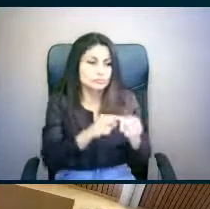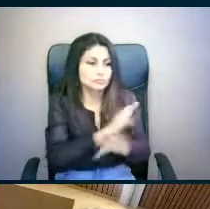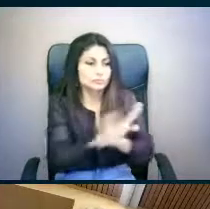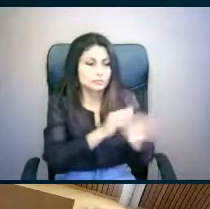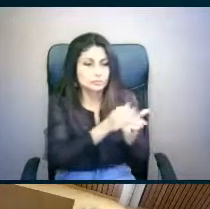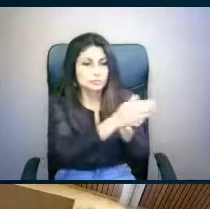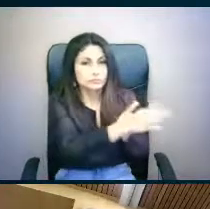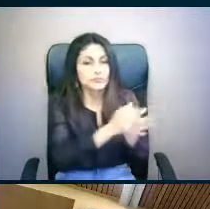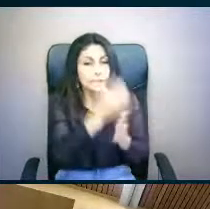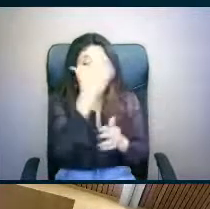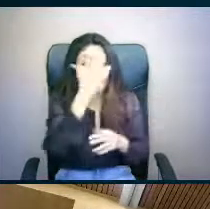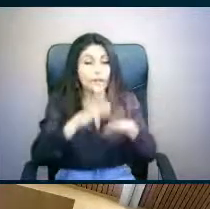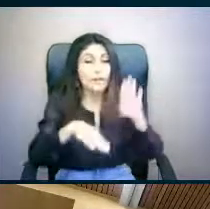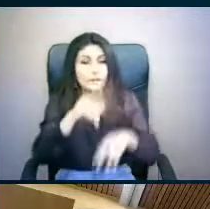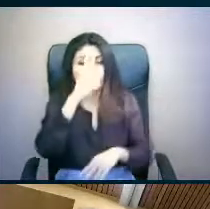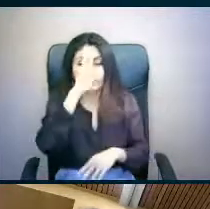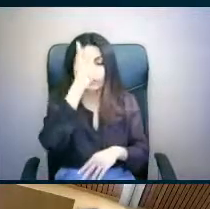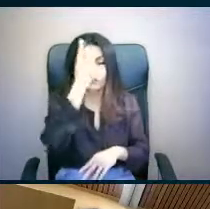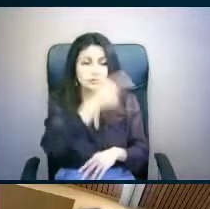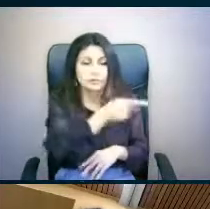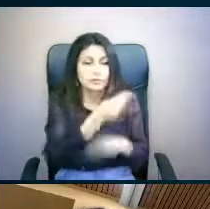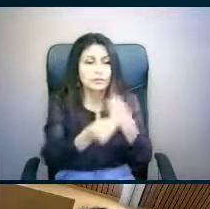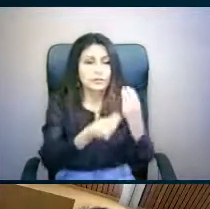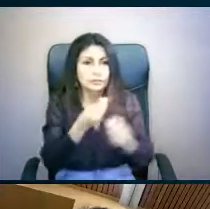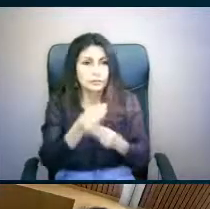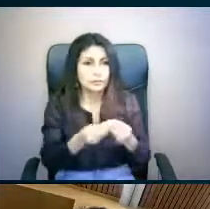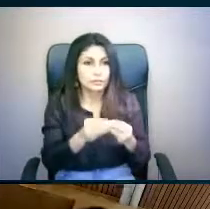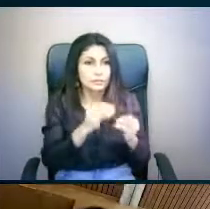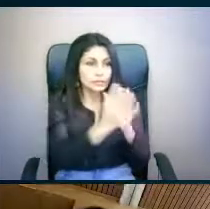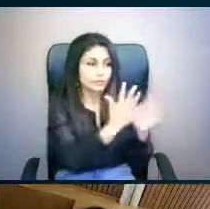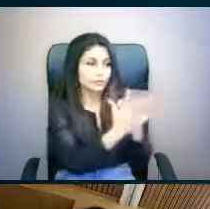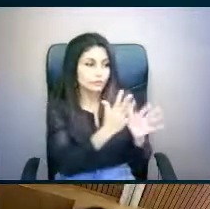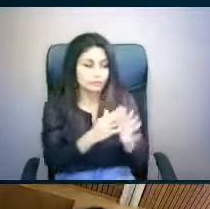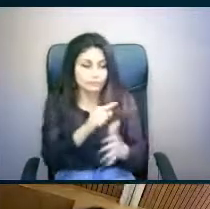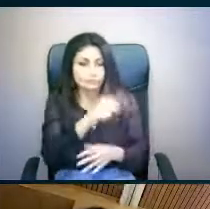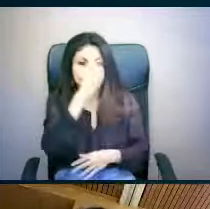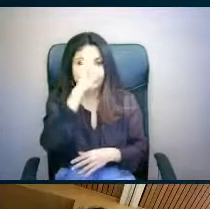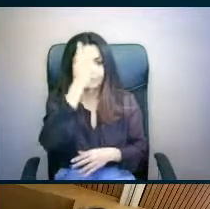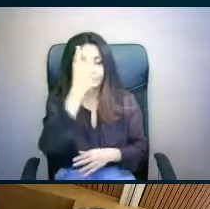por un error en la digitación de los datos.